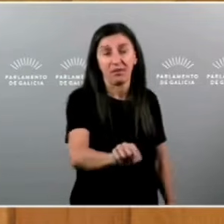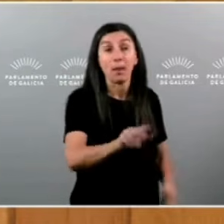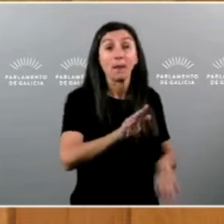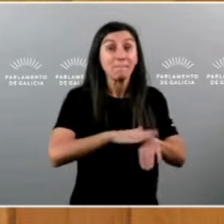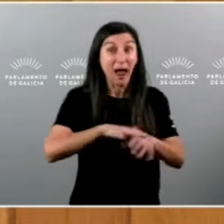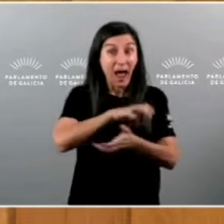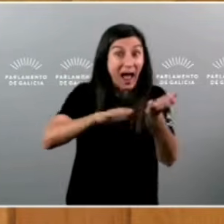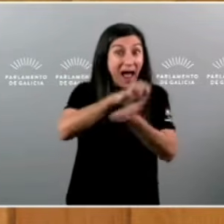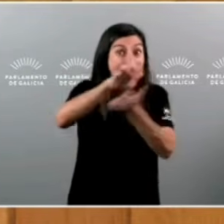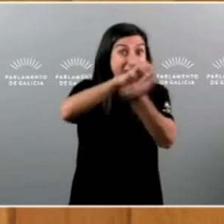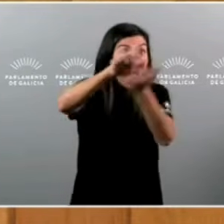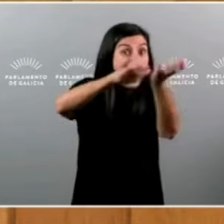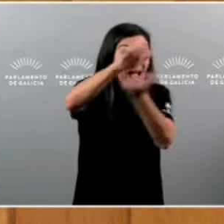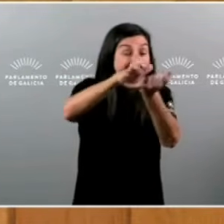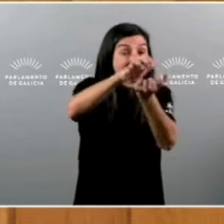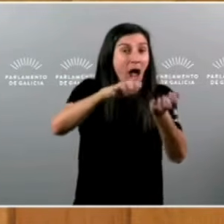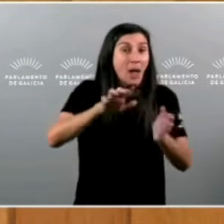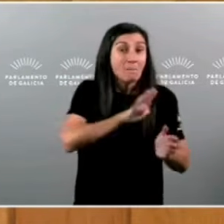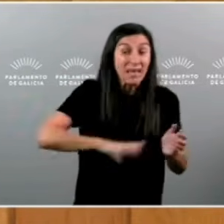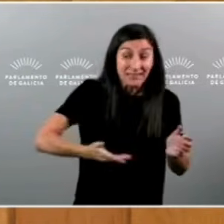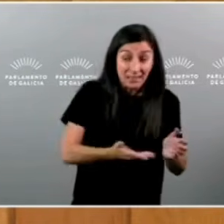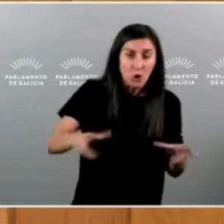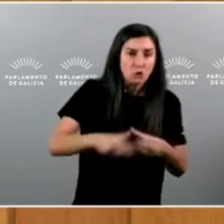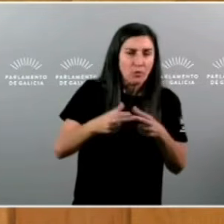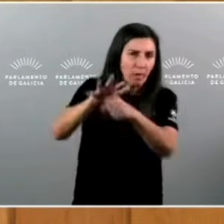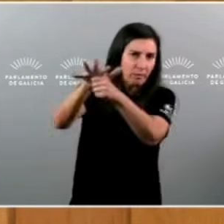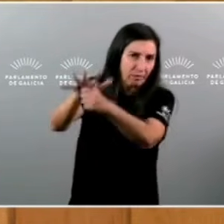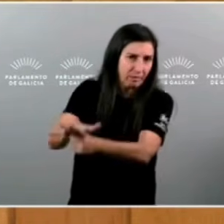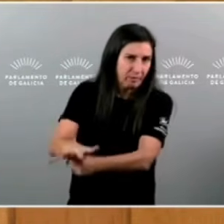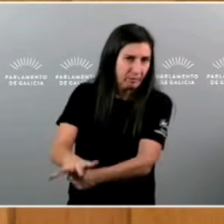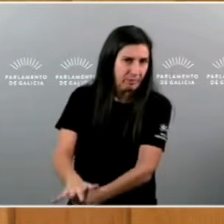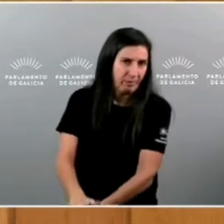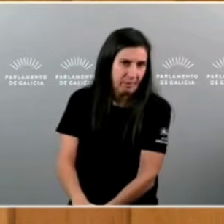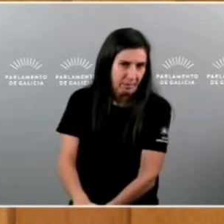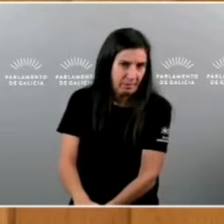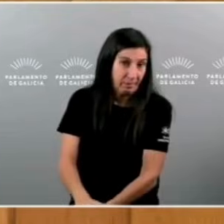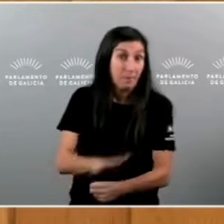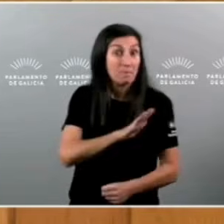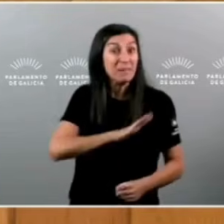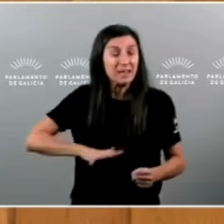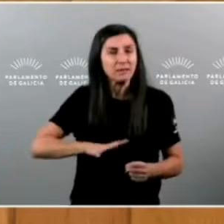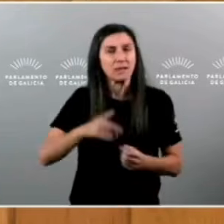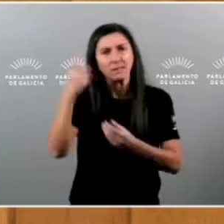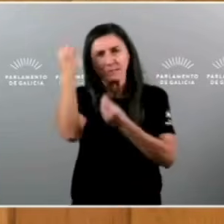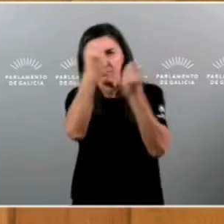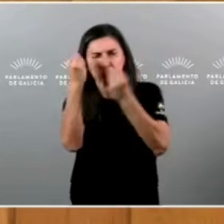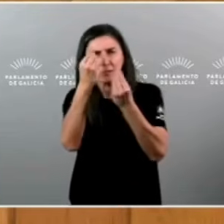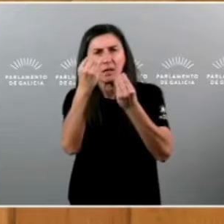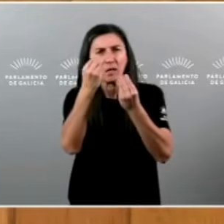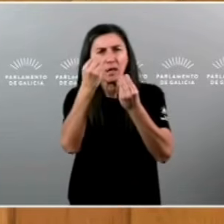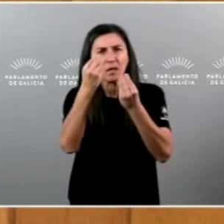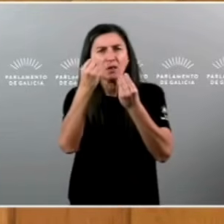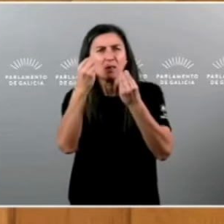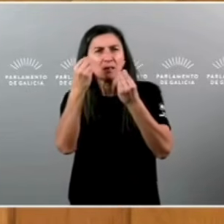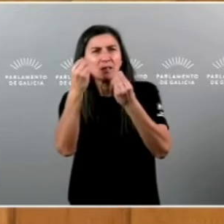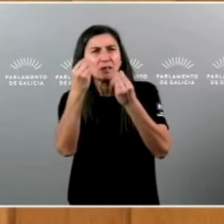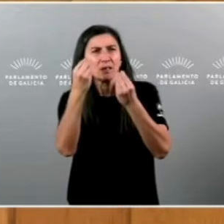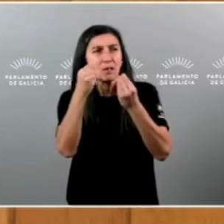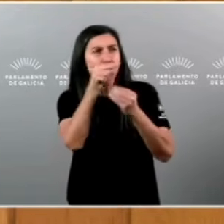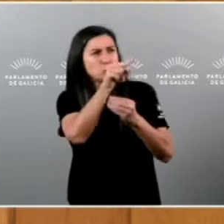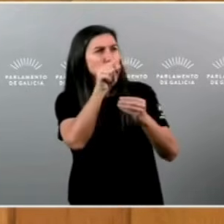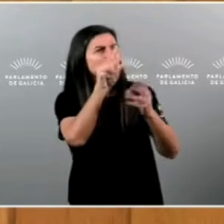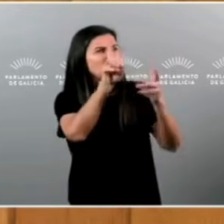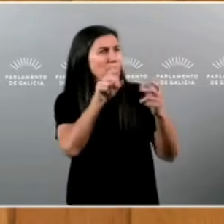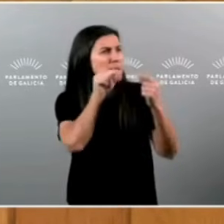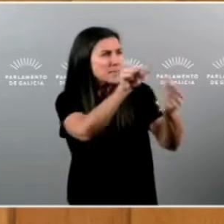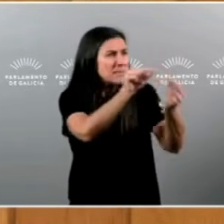se poida escoitar a voz das galegas e dos galegos. Para que esteamos todo o día falando dos seus inventos, en vez de falar dos problemas da xente deste